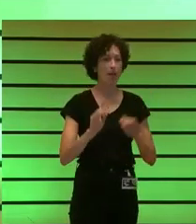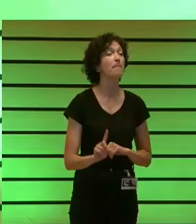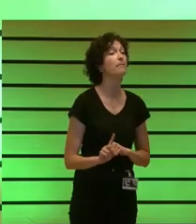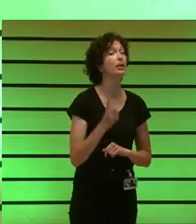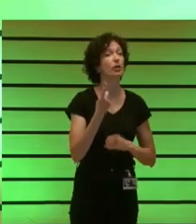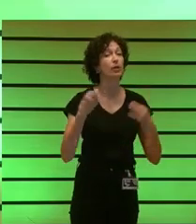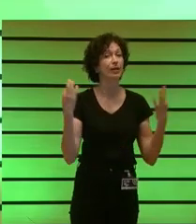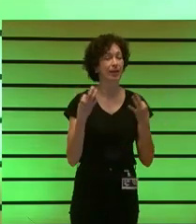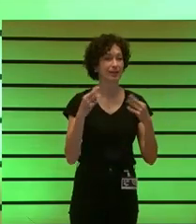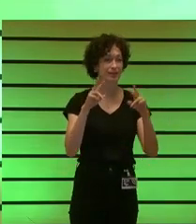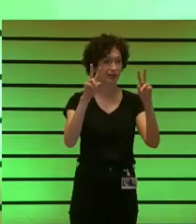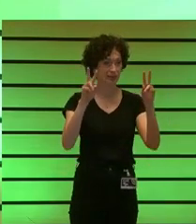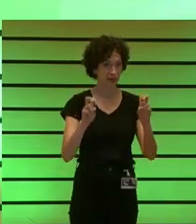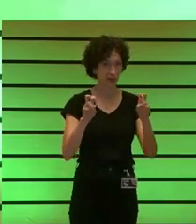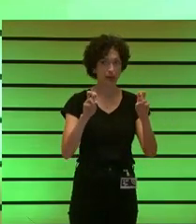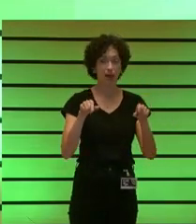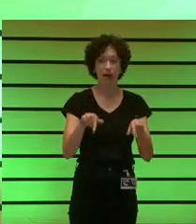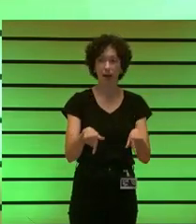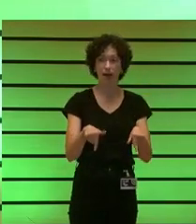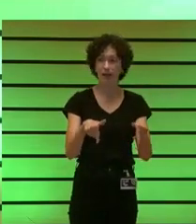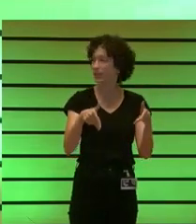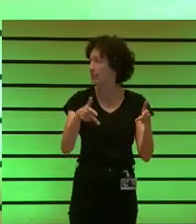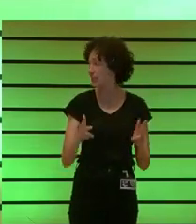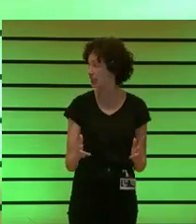va a ser hablar de la silla.